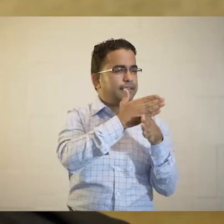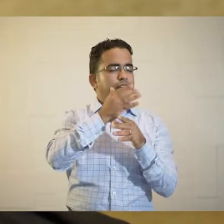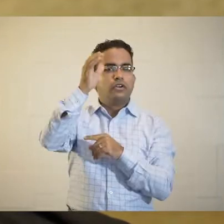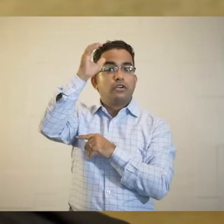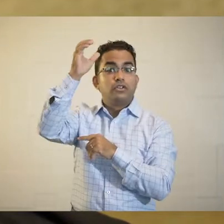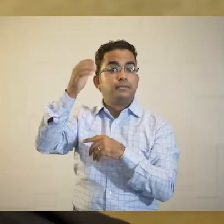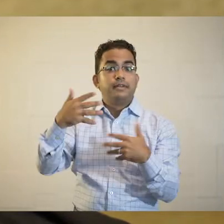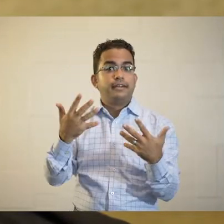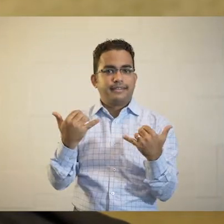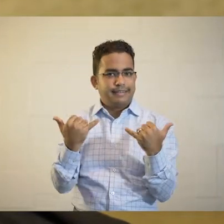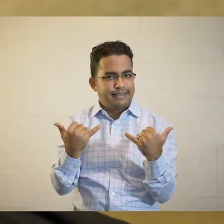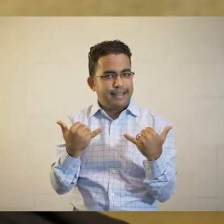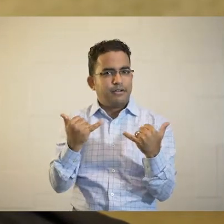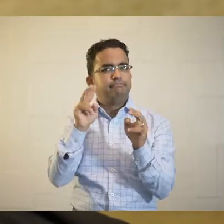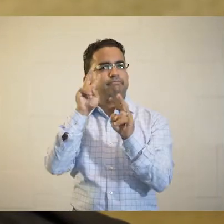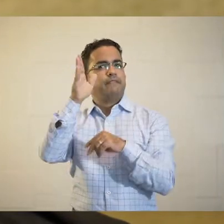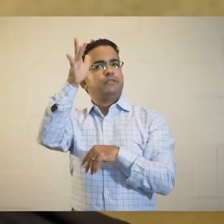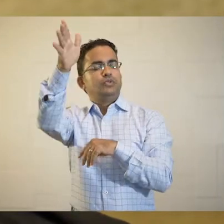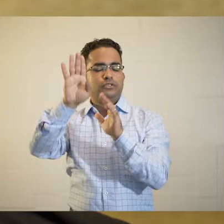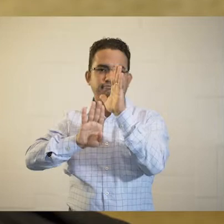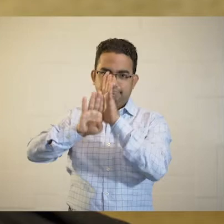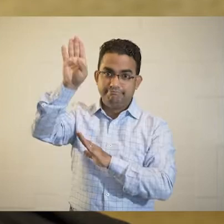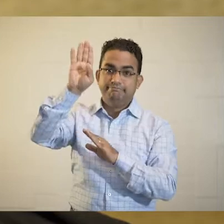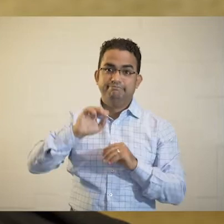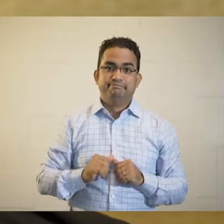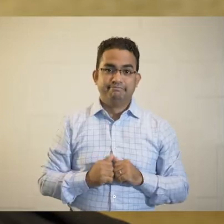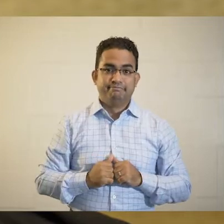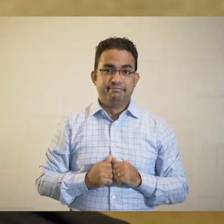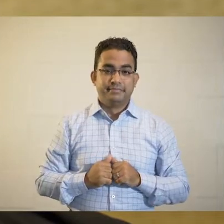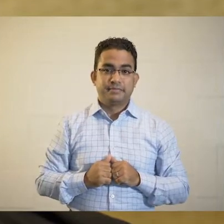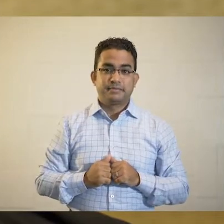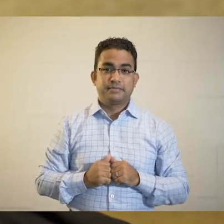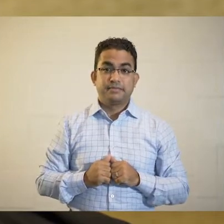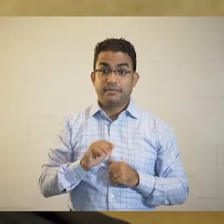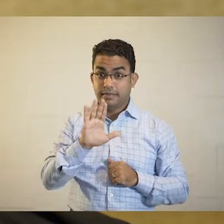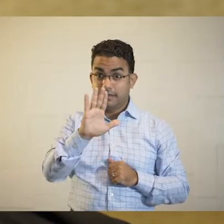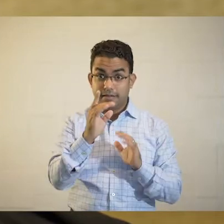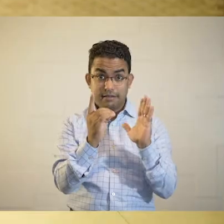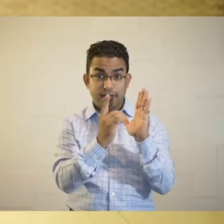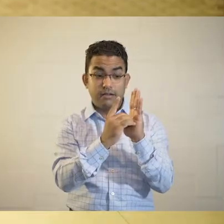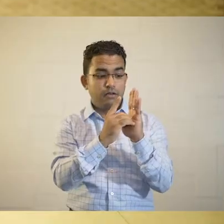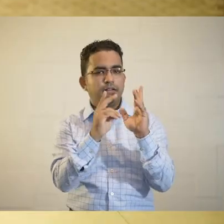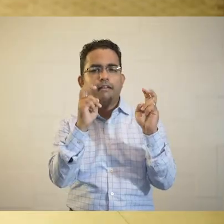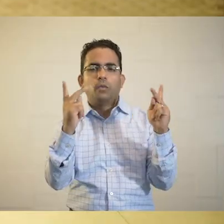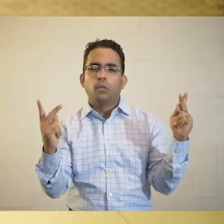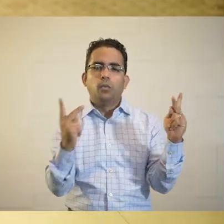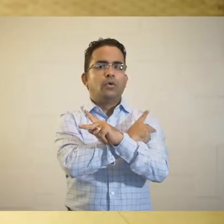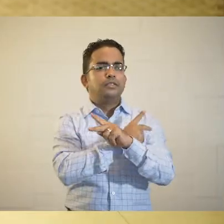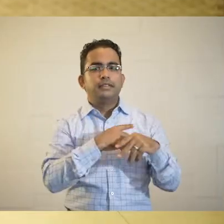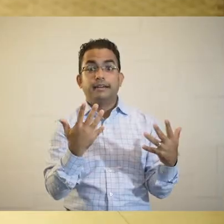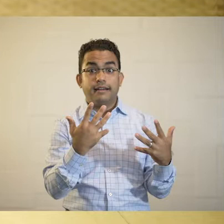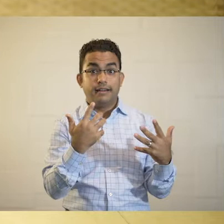compartido como un concepto del presente proyectado hacia el futuro. La peor